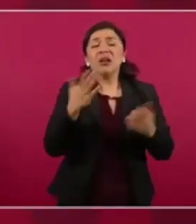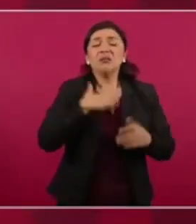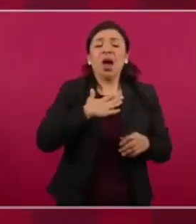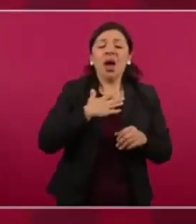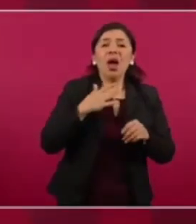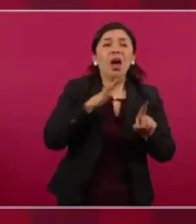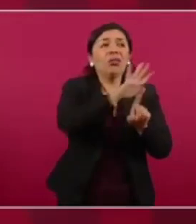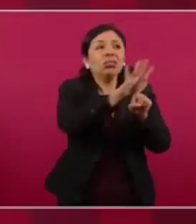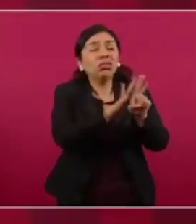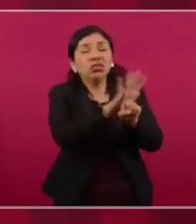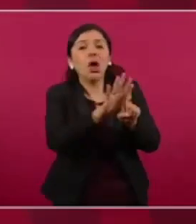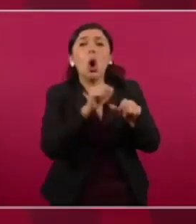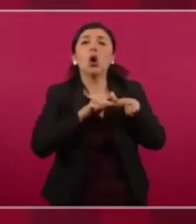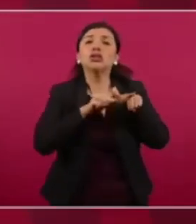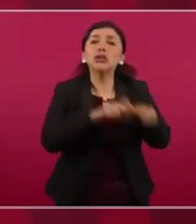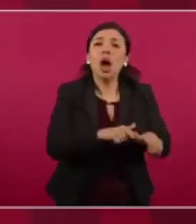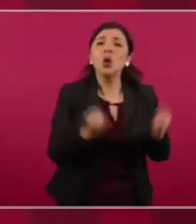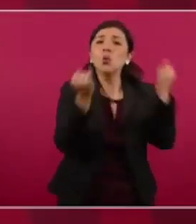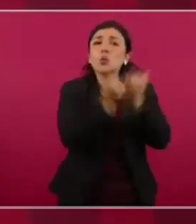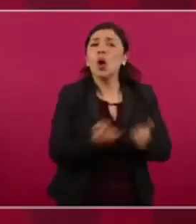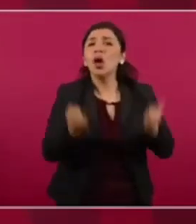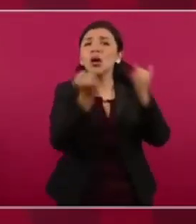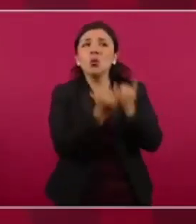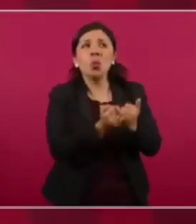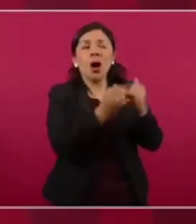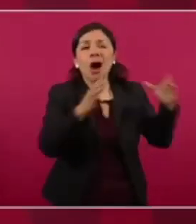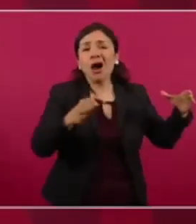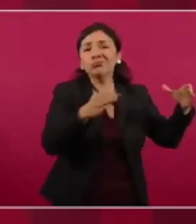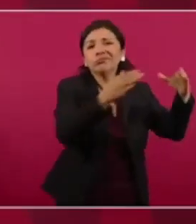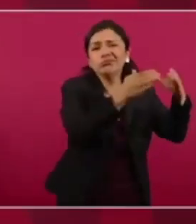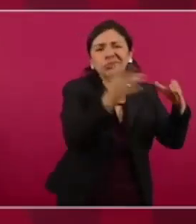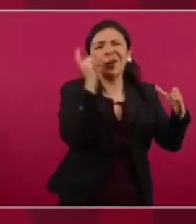o no sigan en la autocomplacencia,